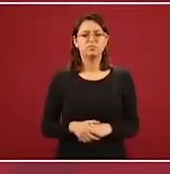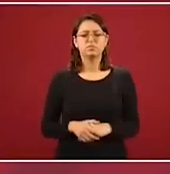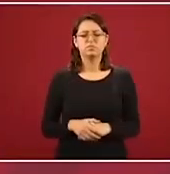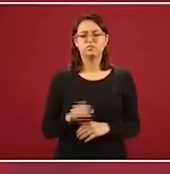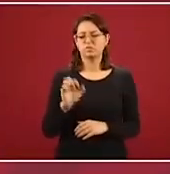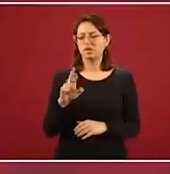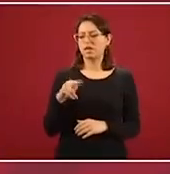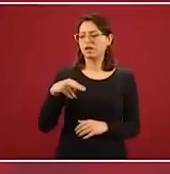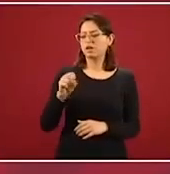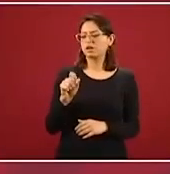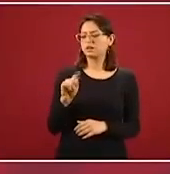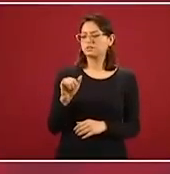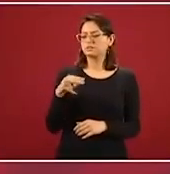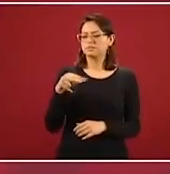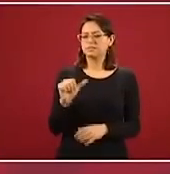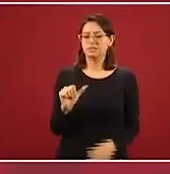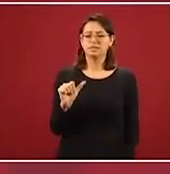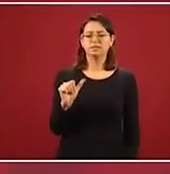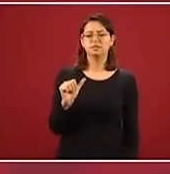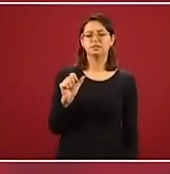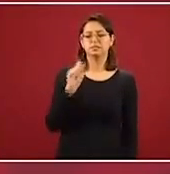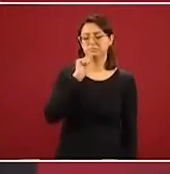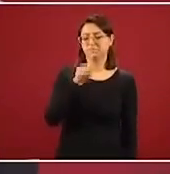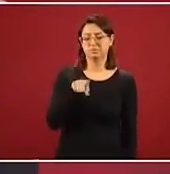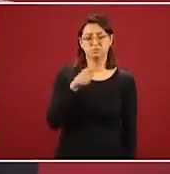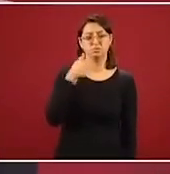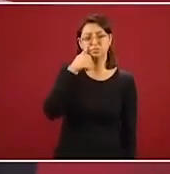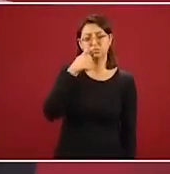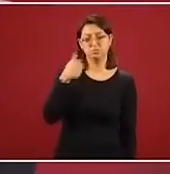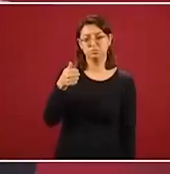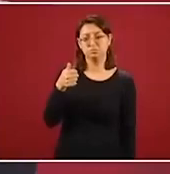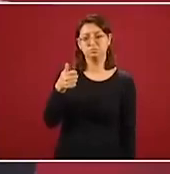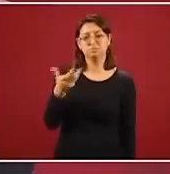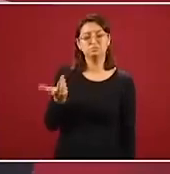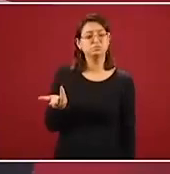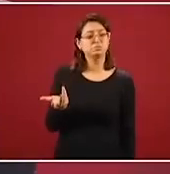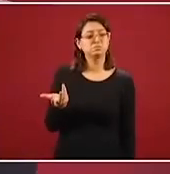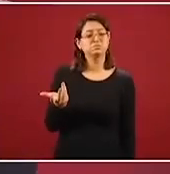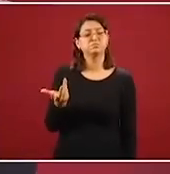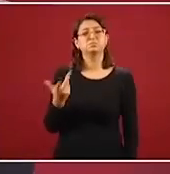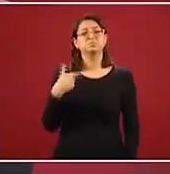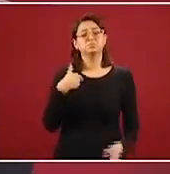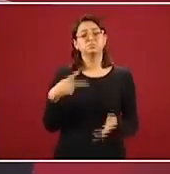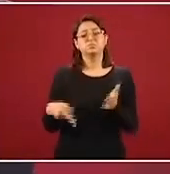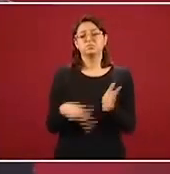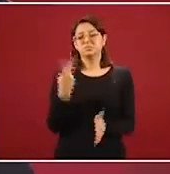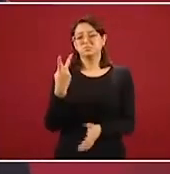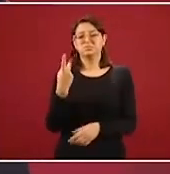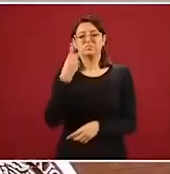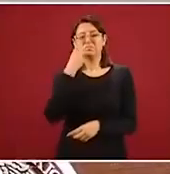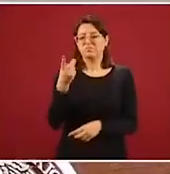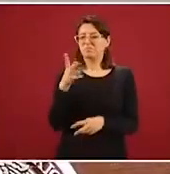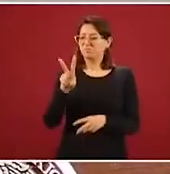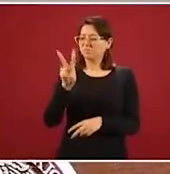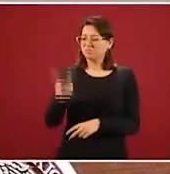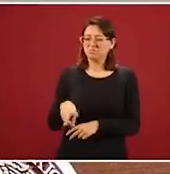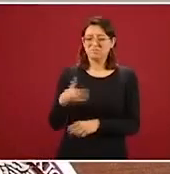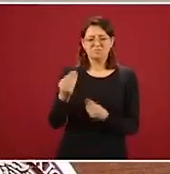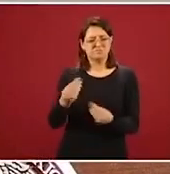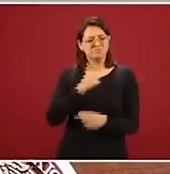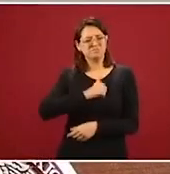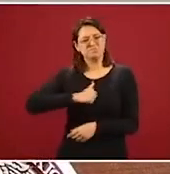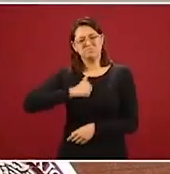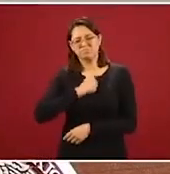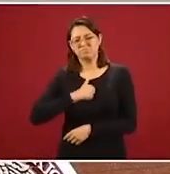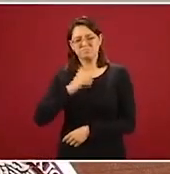Ernestina Godoy, y son casos, repito, muy lamentables, no